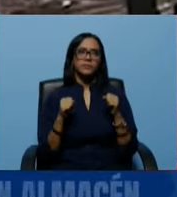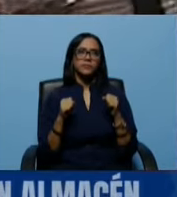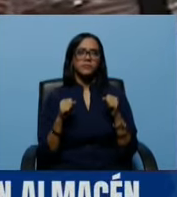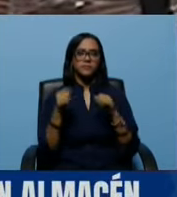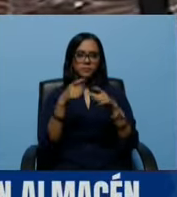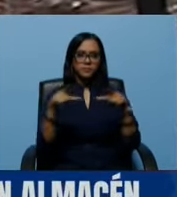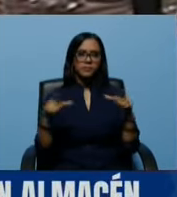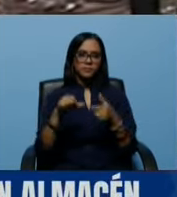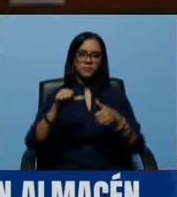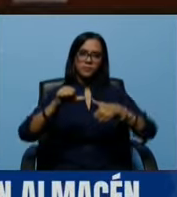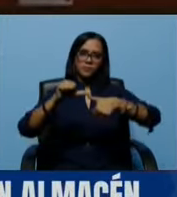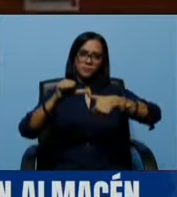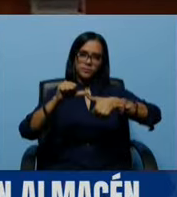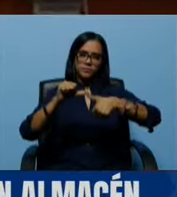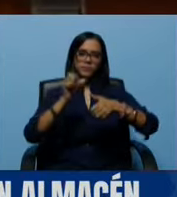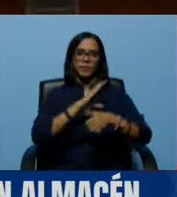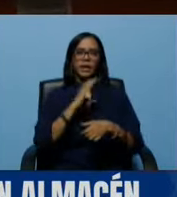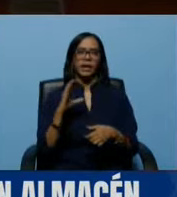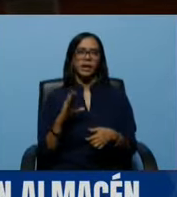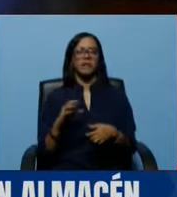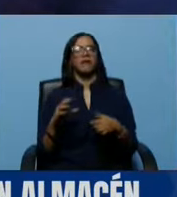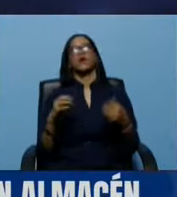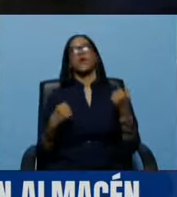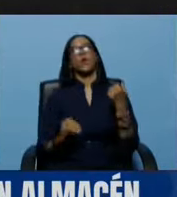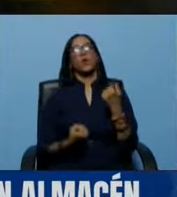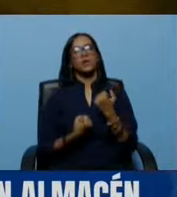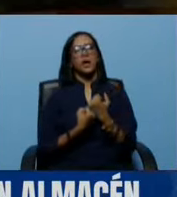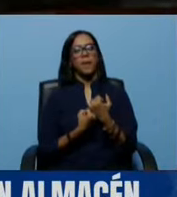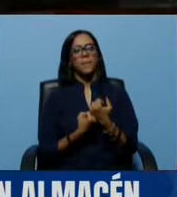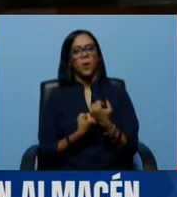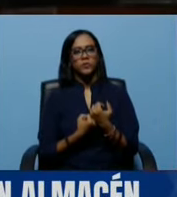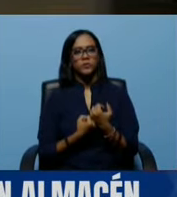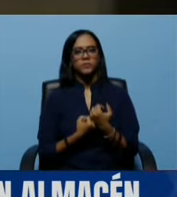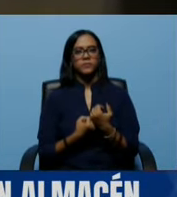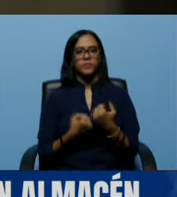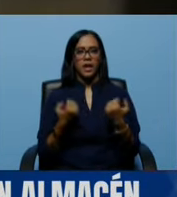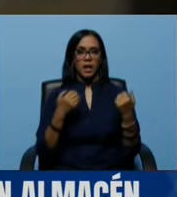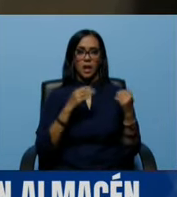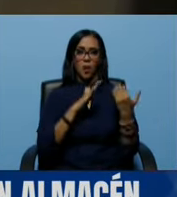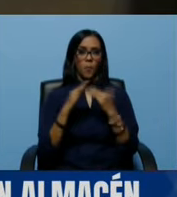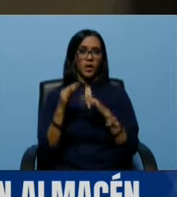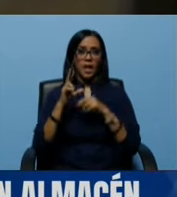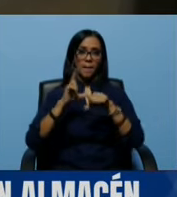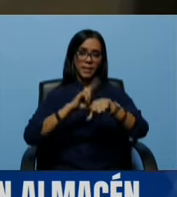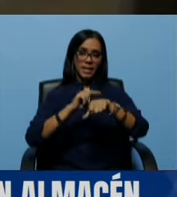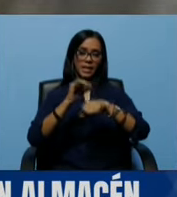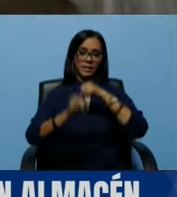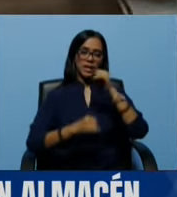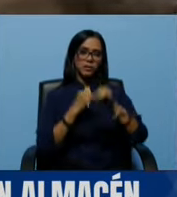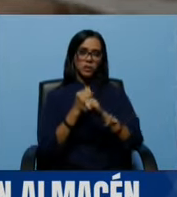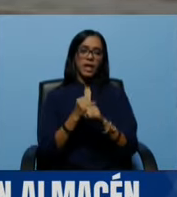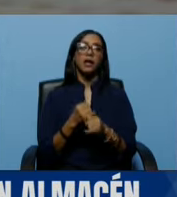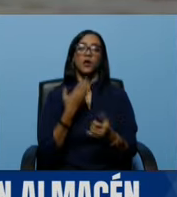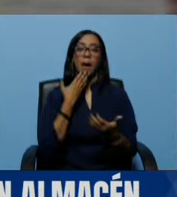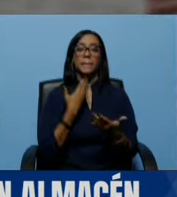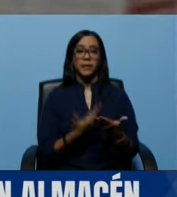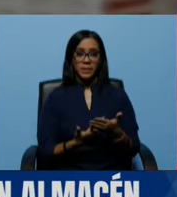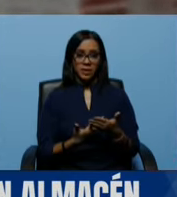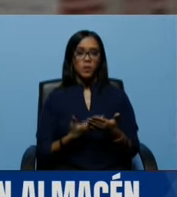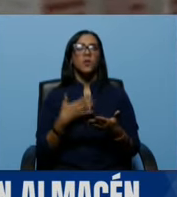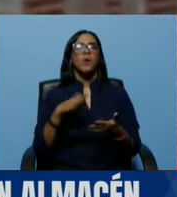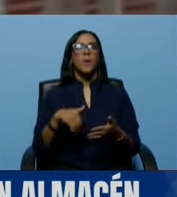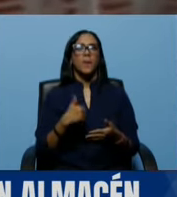y en la zona de Centroamérica y el Caribe, con el apoyo de la comunidad médica internacional, que nos ha permitido